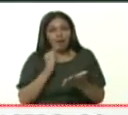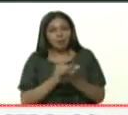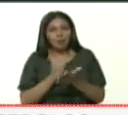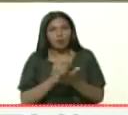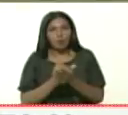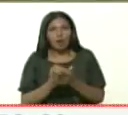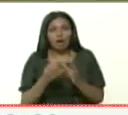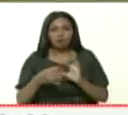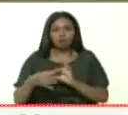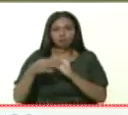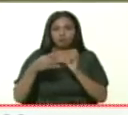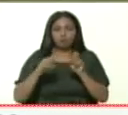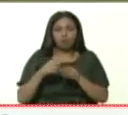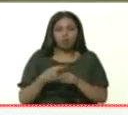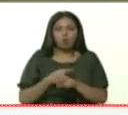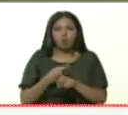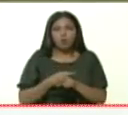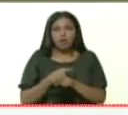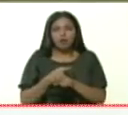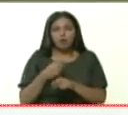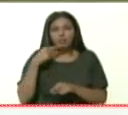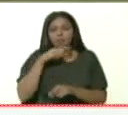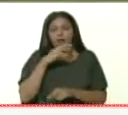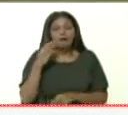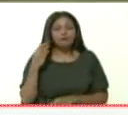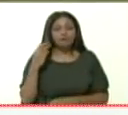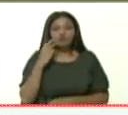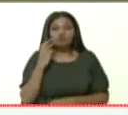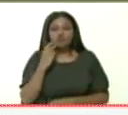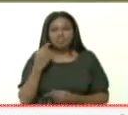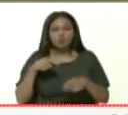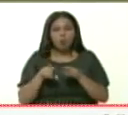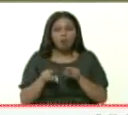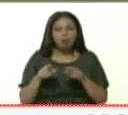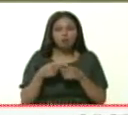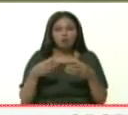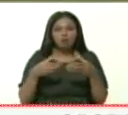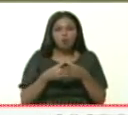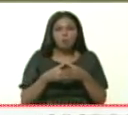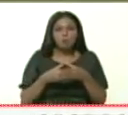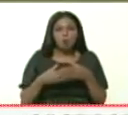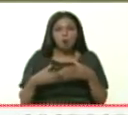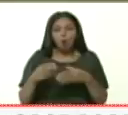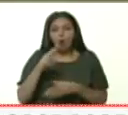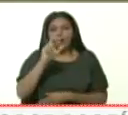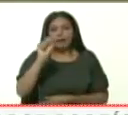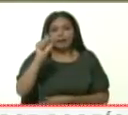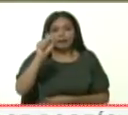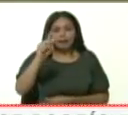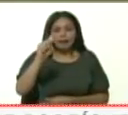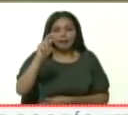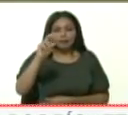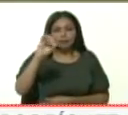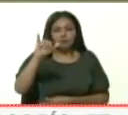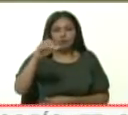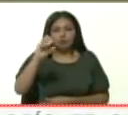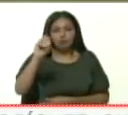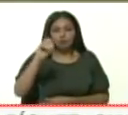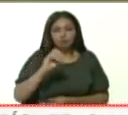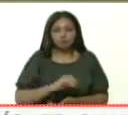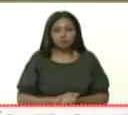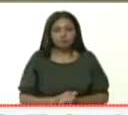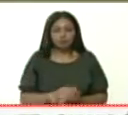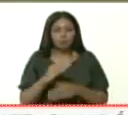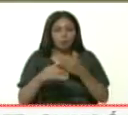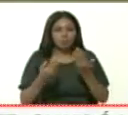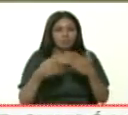la vinculación del gobierno de Iván Duque con la banda paramilitar y narcotraficante de Los Rastrojos, y cómo a